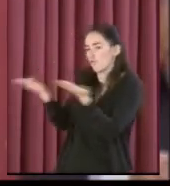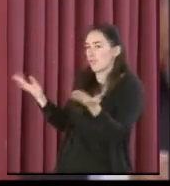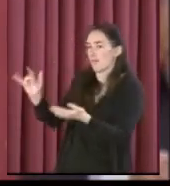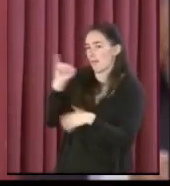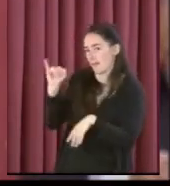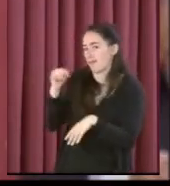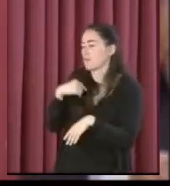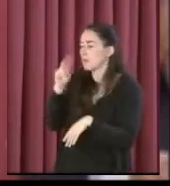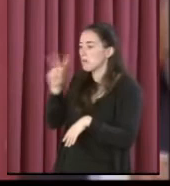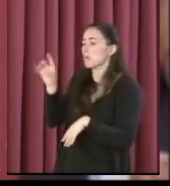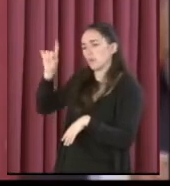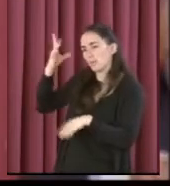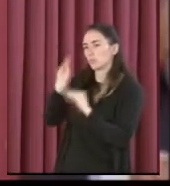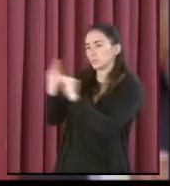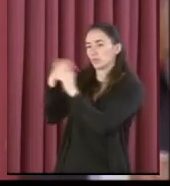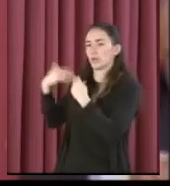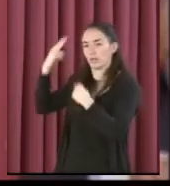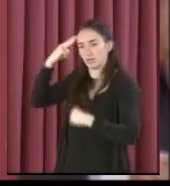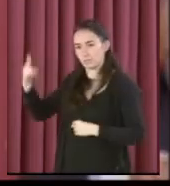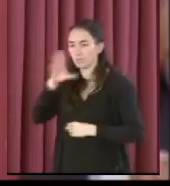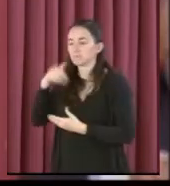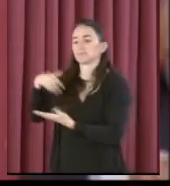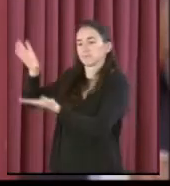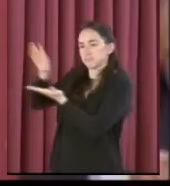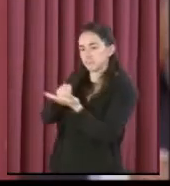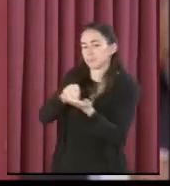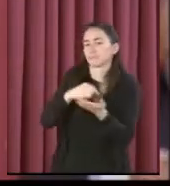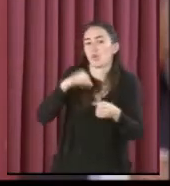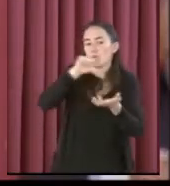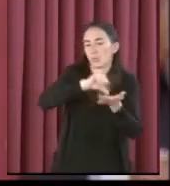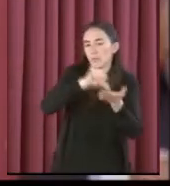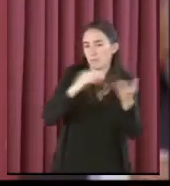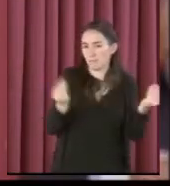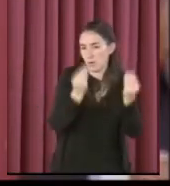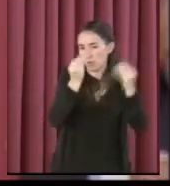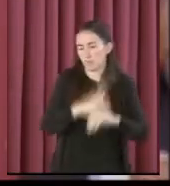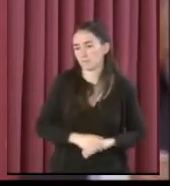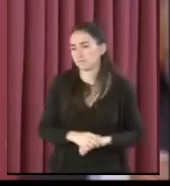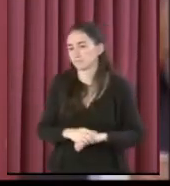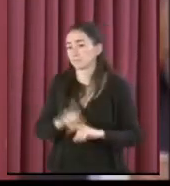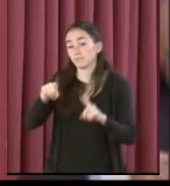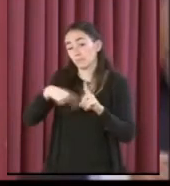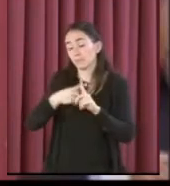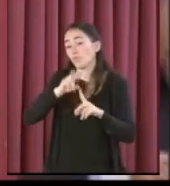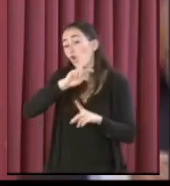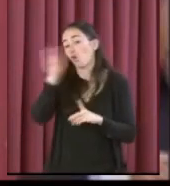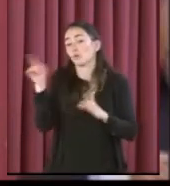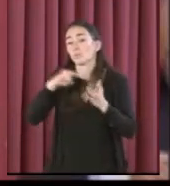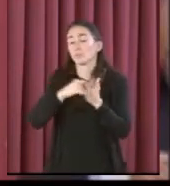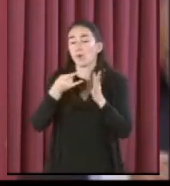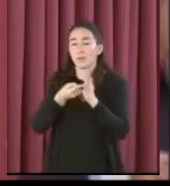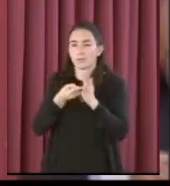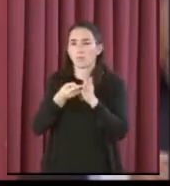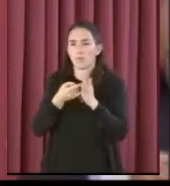la ciudad. Pero además, y de forma paralela, estamos trabajando en la materialización de un proyecto muy significativo en el